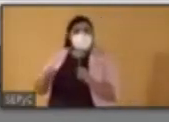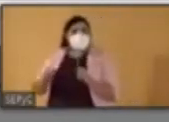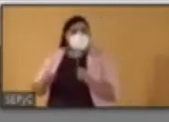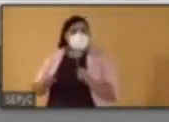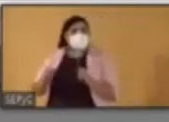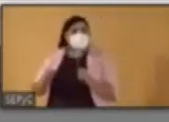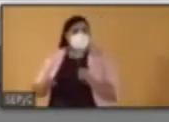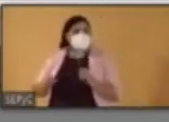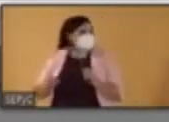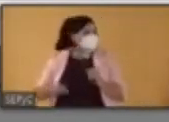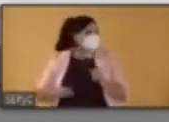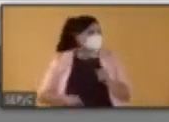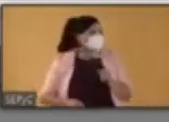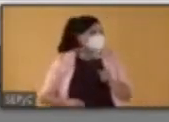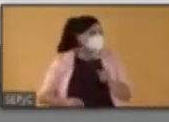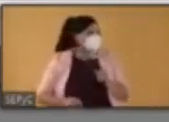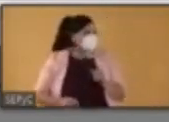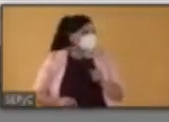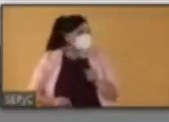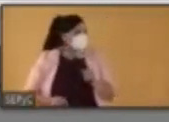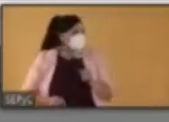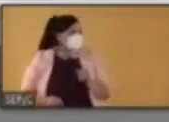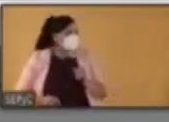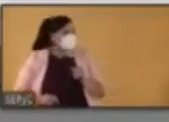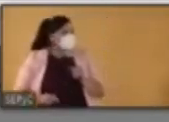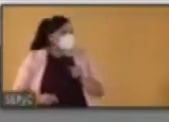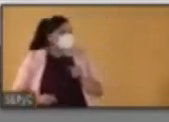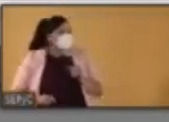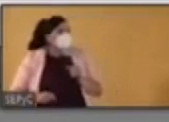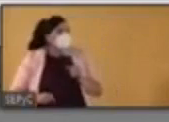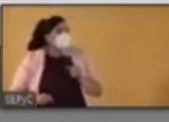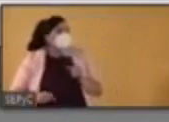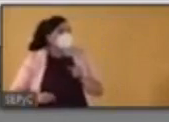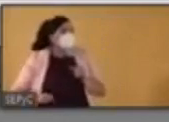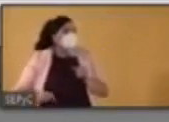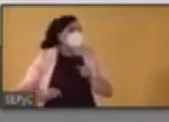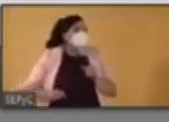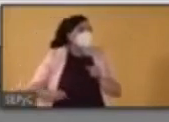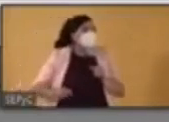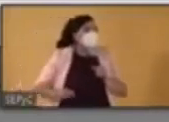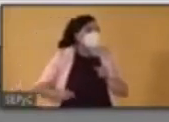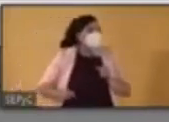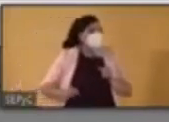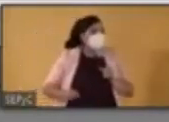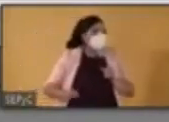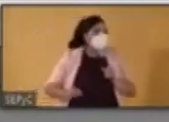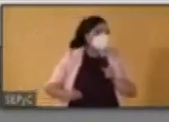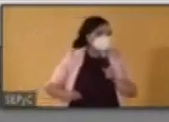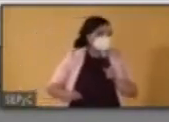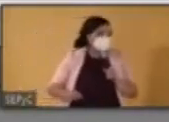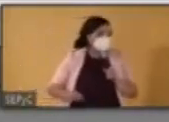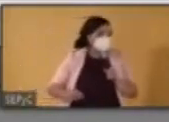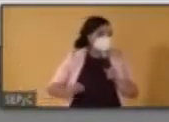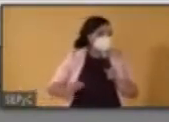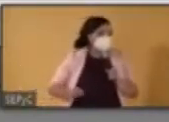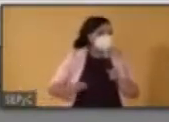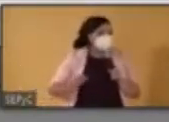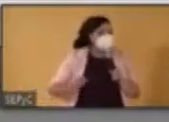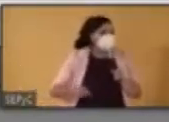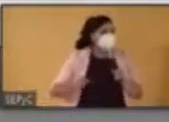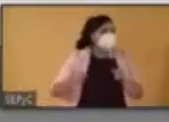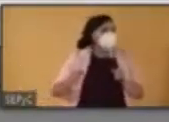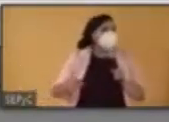de 20,333 pesos. En el apartado de área de adscripción deberán señalar cuál